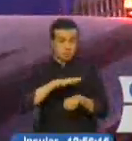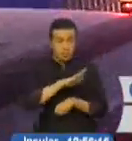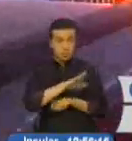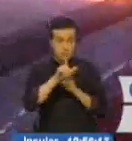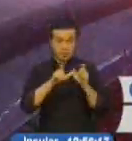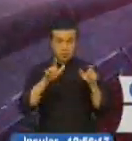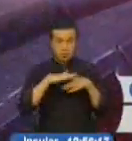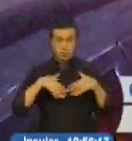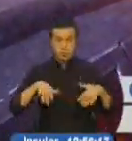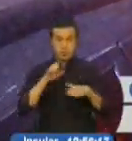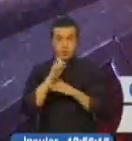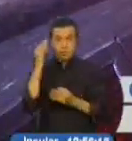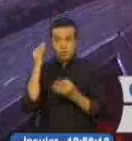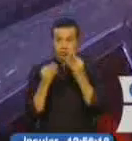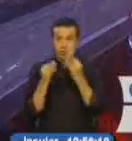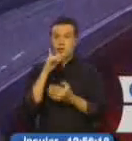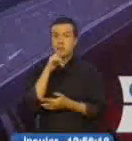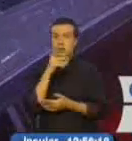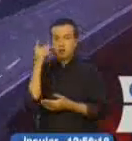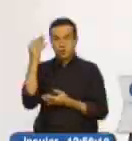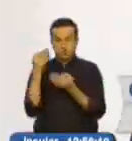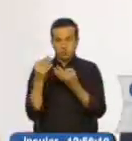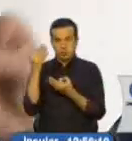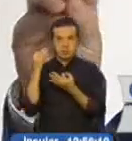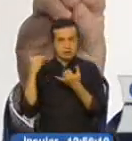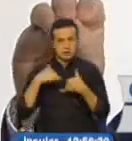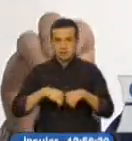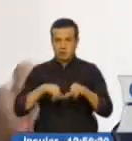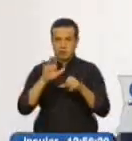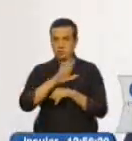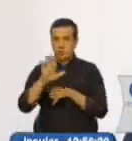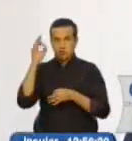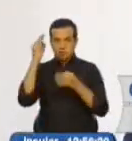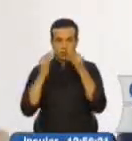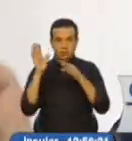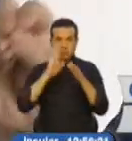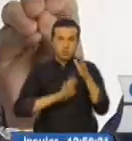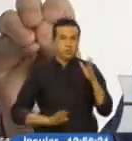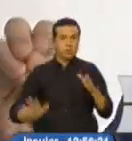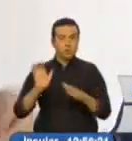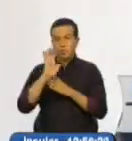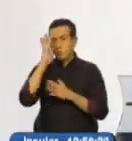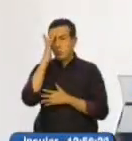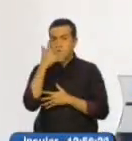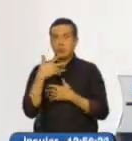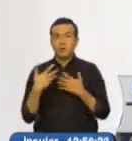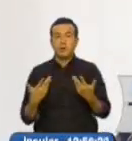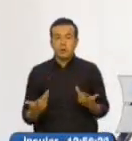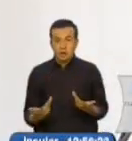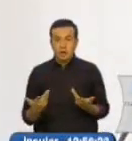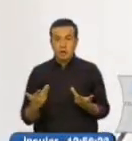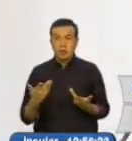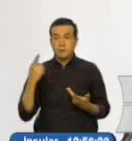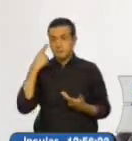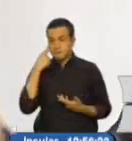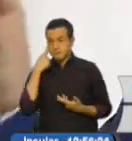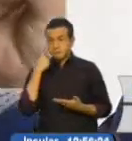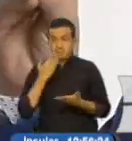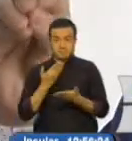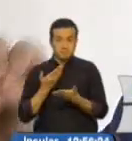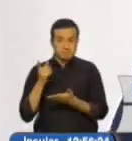delitos en el país deben ser juzgados por nuestro sistema judicial. Ellos pueden ser judicializados en el Ecuador porque los delitos de los que se les va a